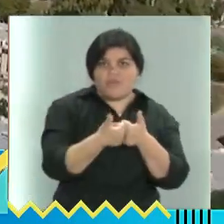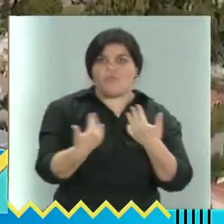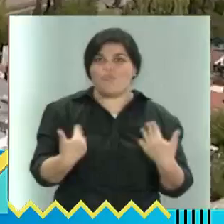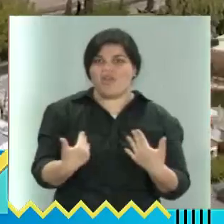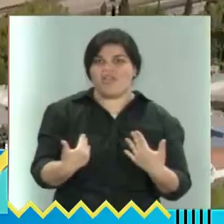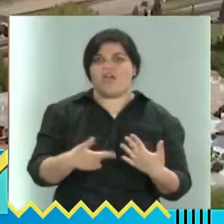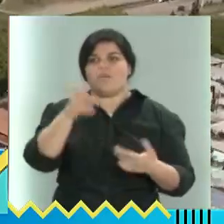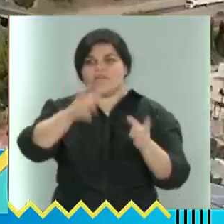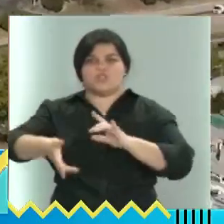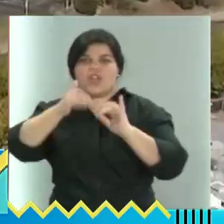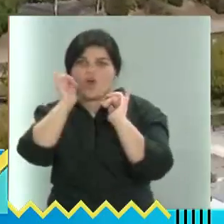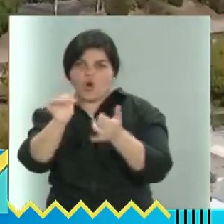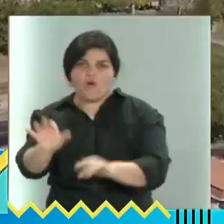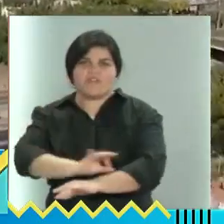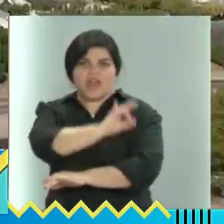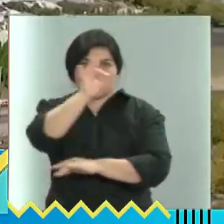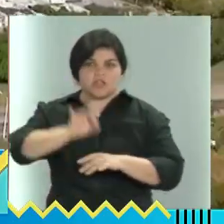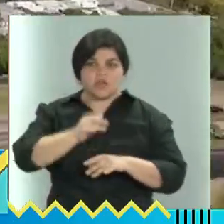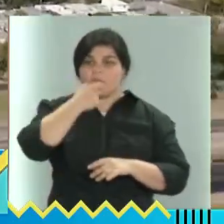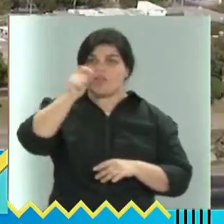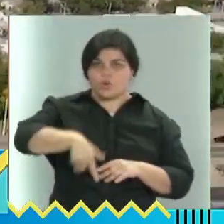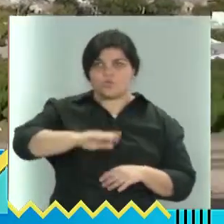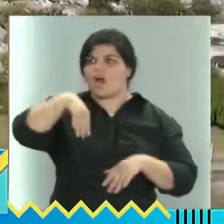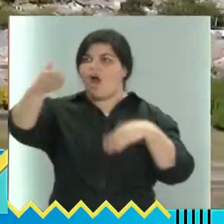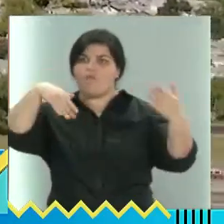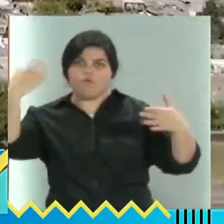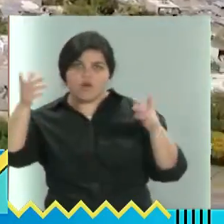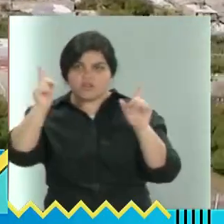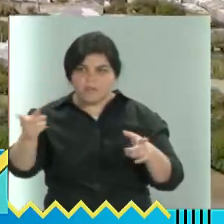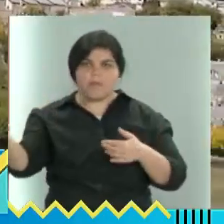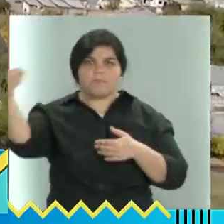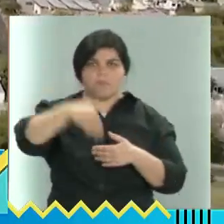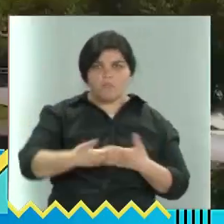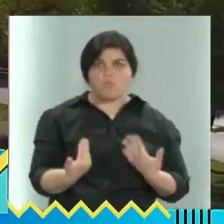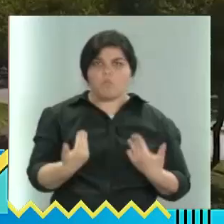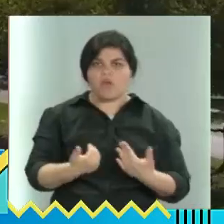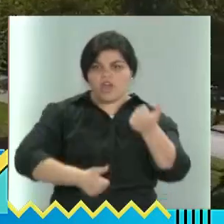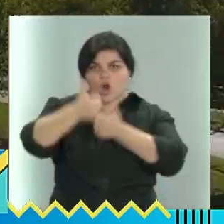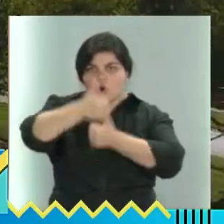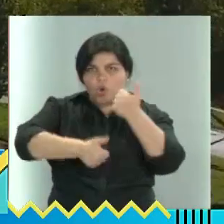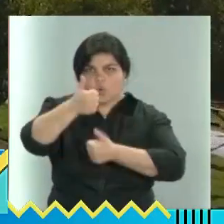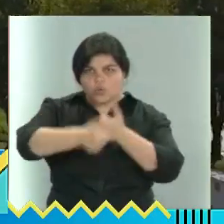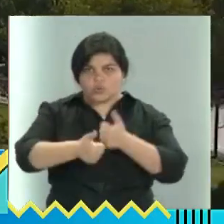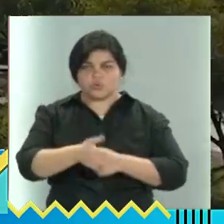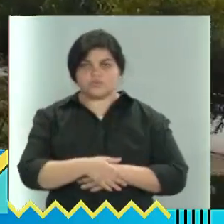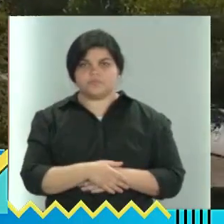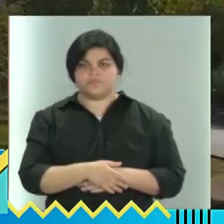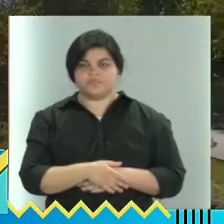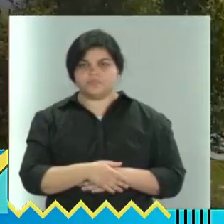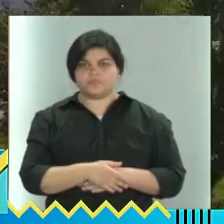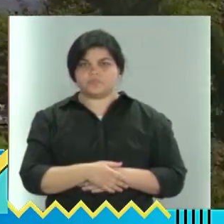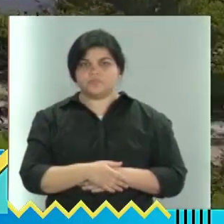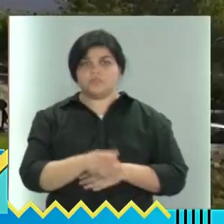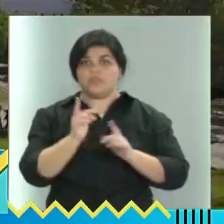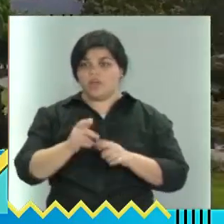arquitectos jóvenes de la provincia, de otras provincias. De hecho, los concursos que se han